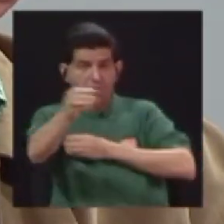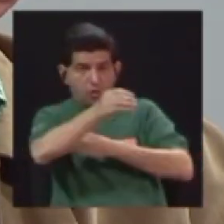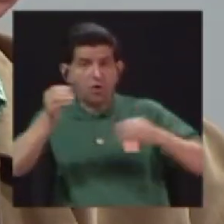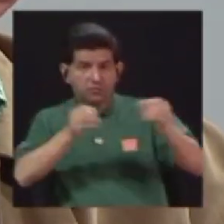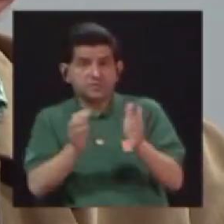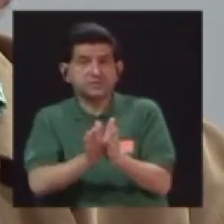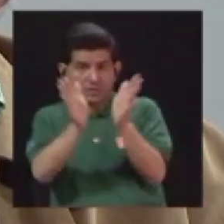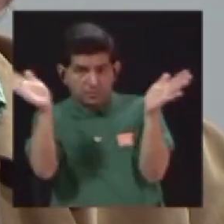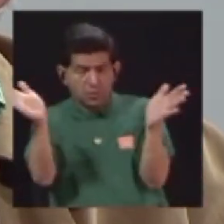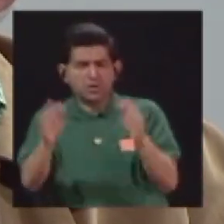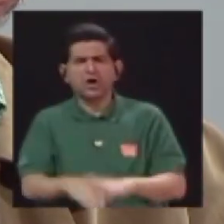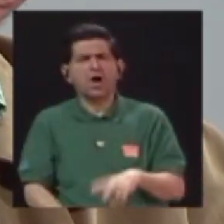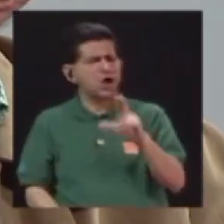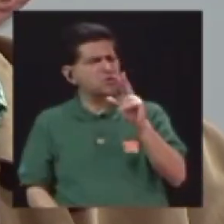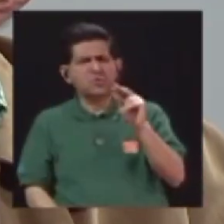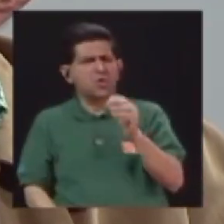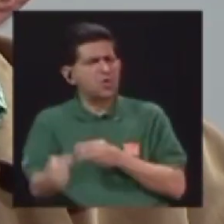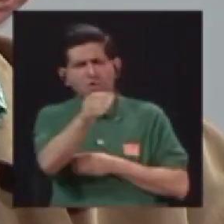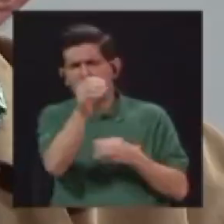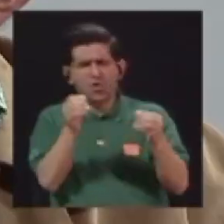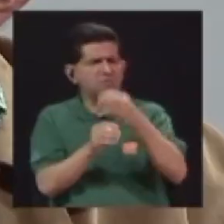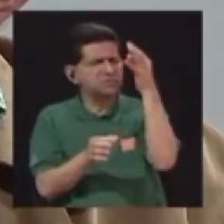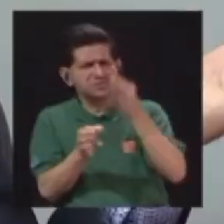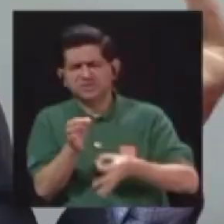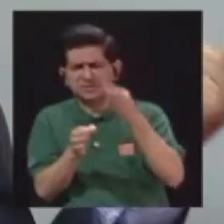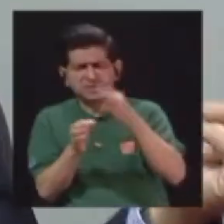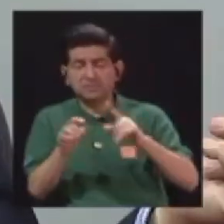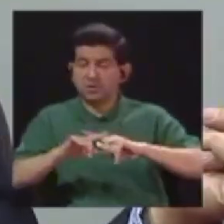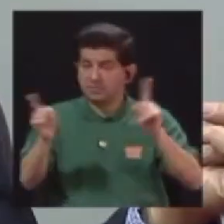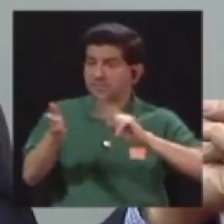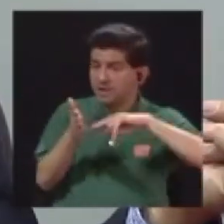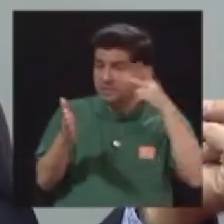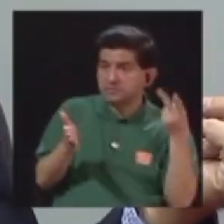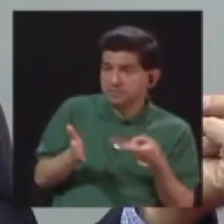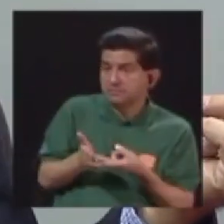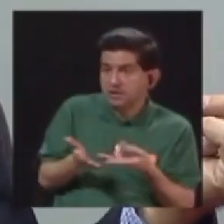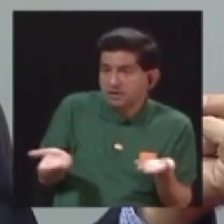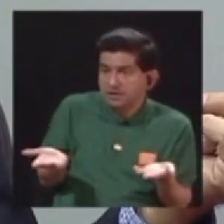alguna manera, ¿verdad? No, era una oficina muy sencilla, en realidad. No, pero quiero decir,